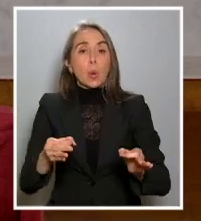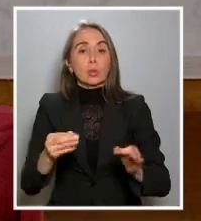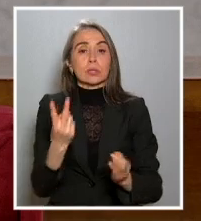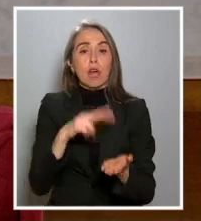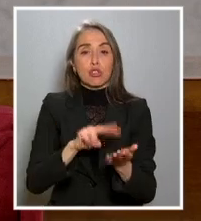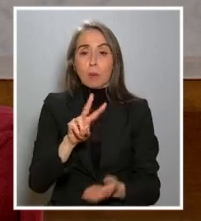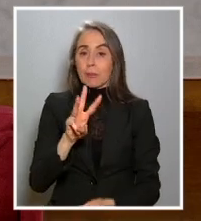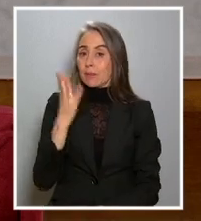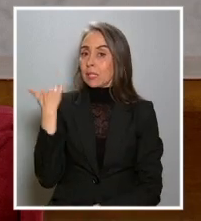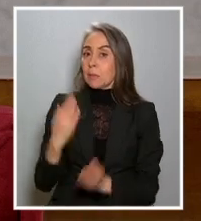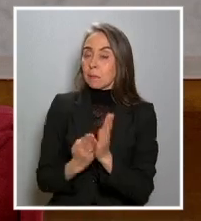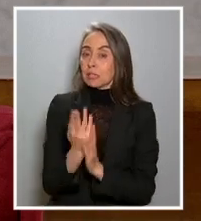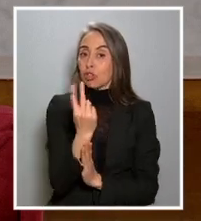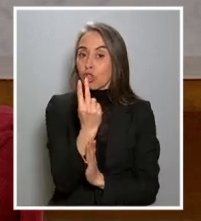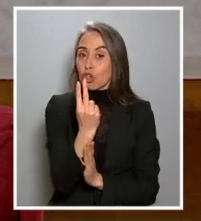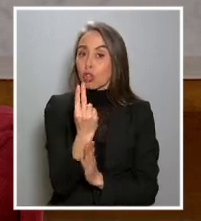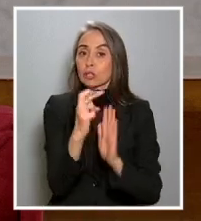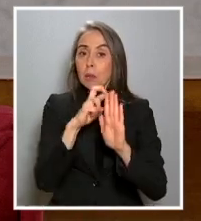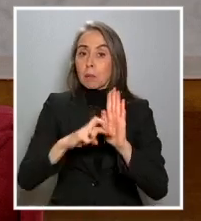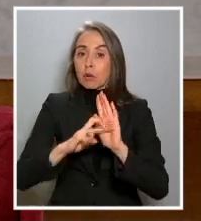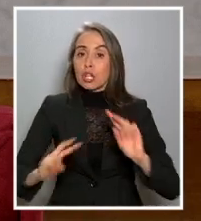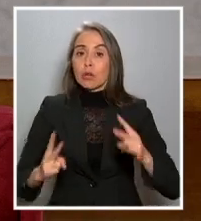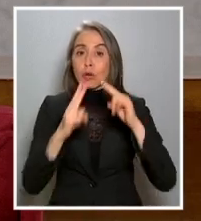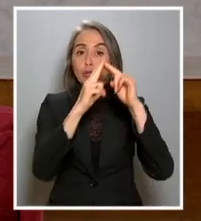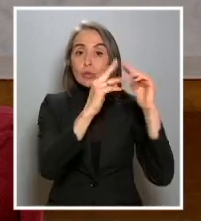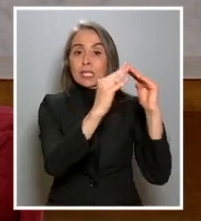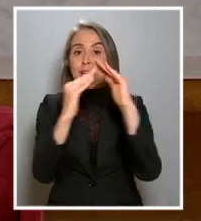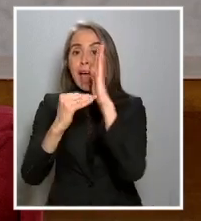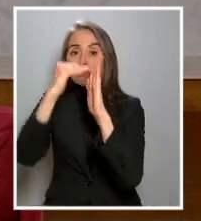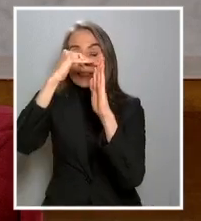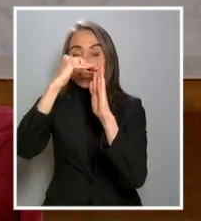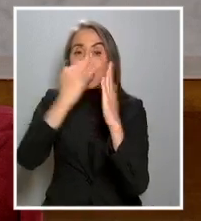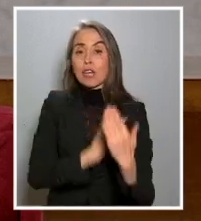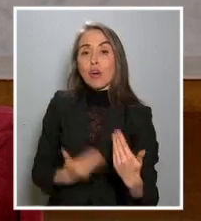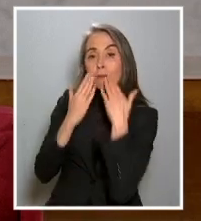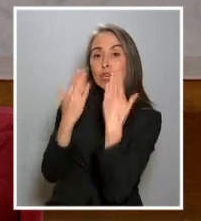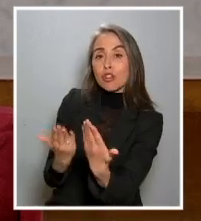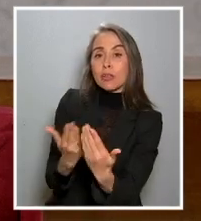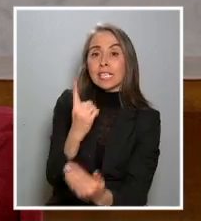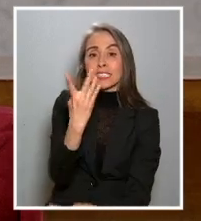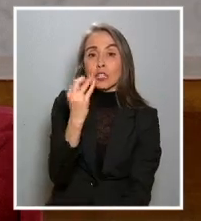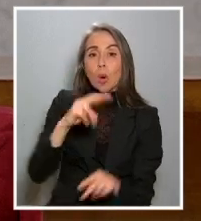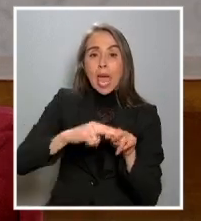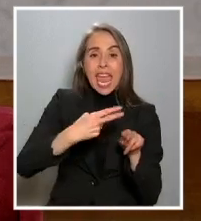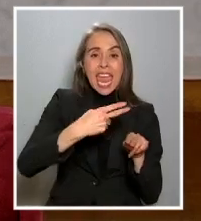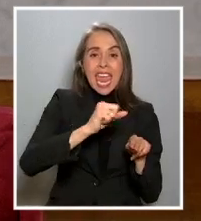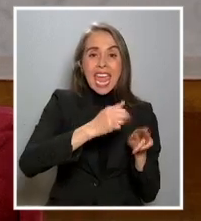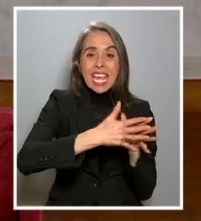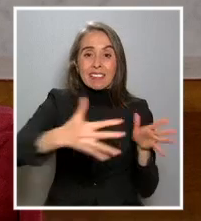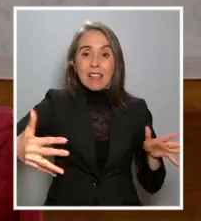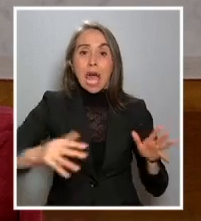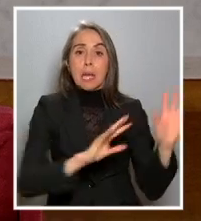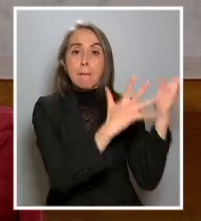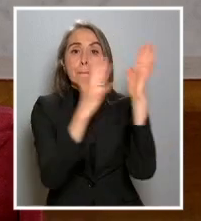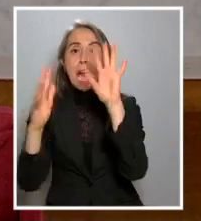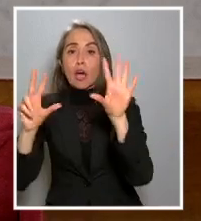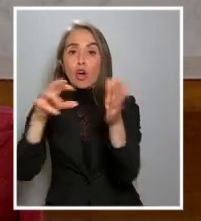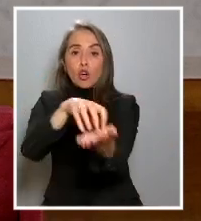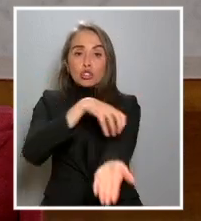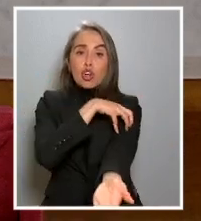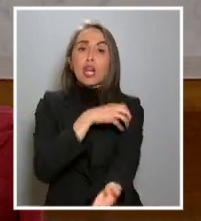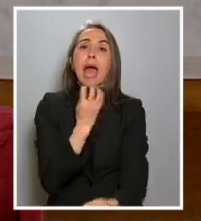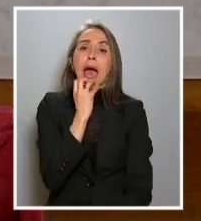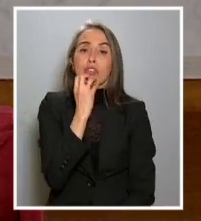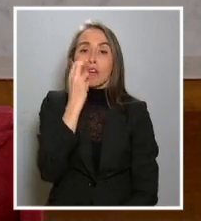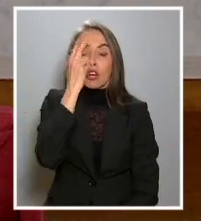2023 iniciamos 12 nuevos proyectos urbanos habitacionales que incluyen más de 140 hectáreas de parques en 8 regiones, como en